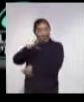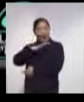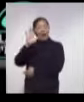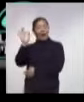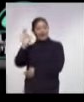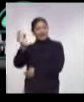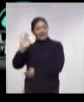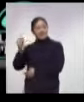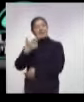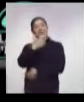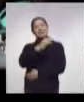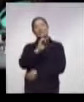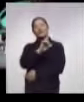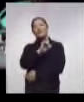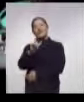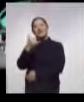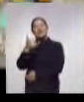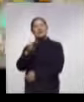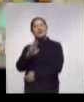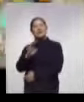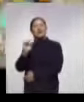Hollywood.